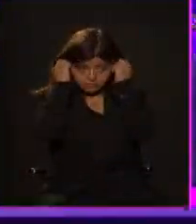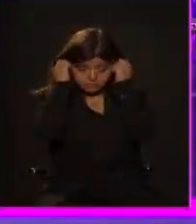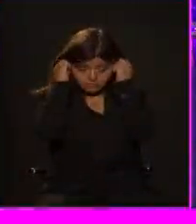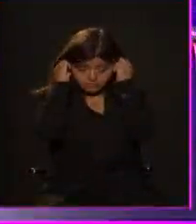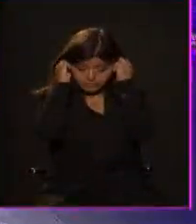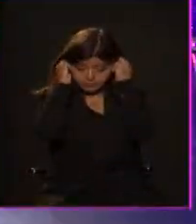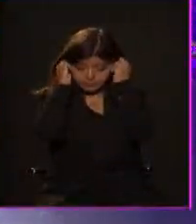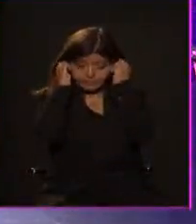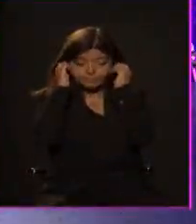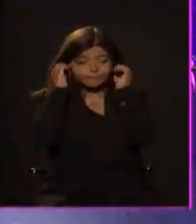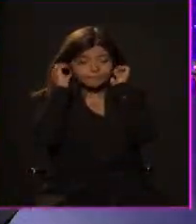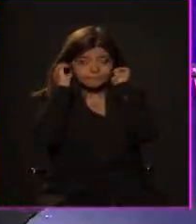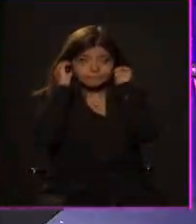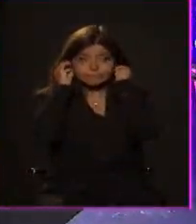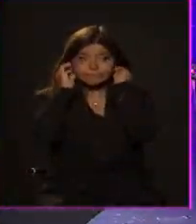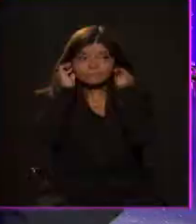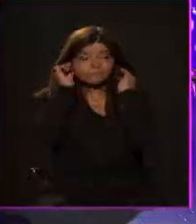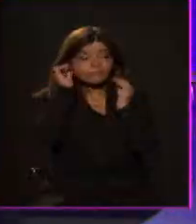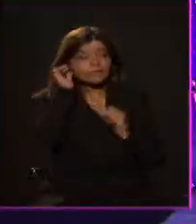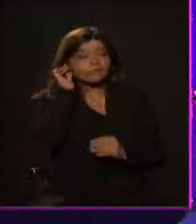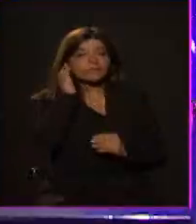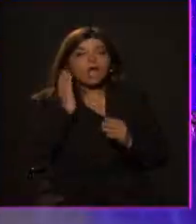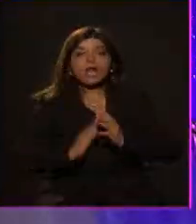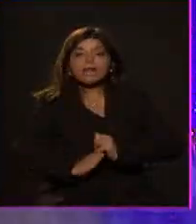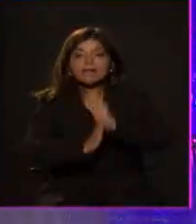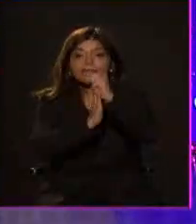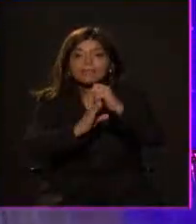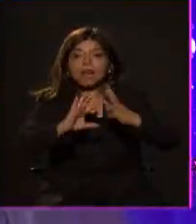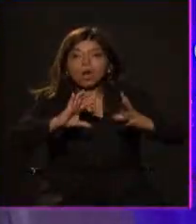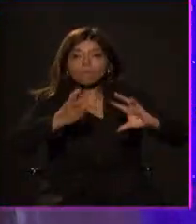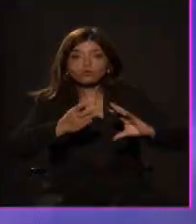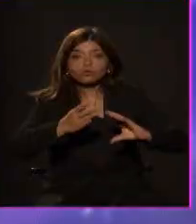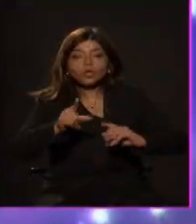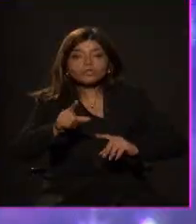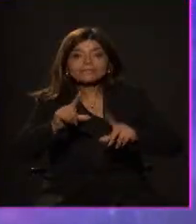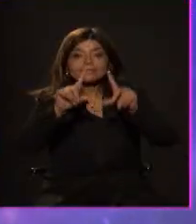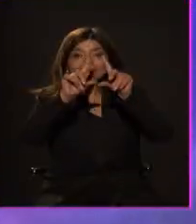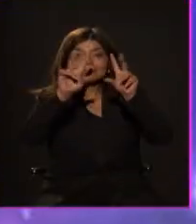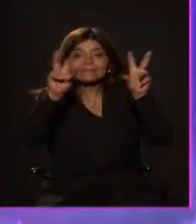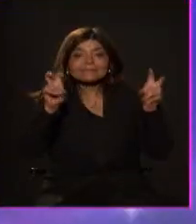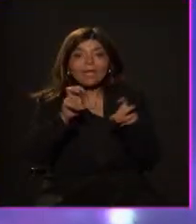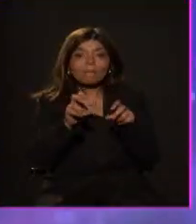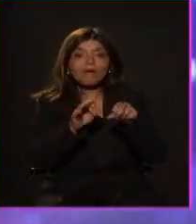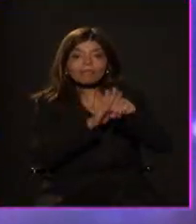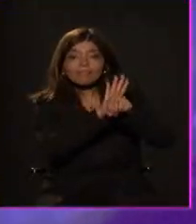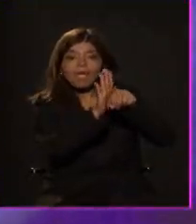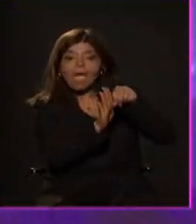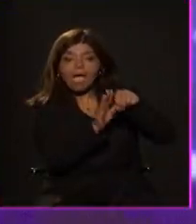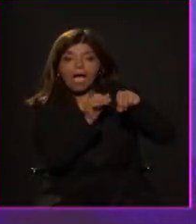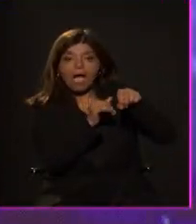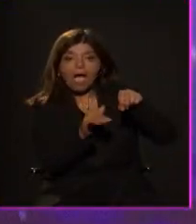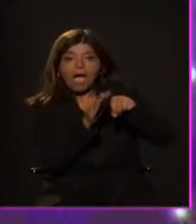realmente están liderando en el mundo lo que se entiende de agujeros negros.